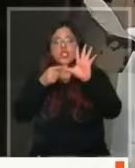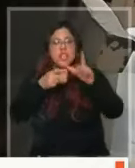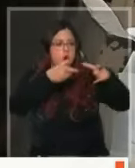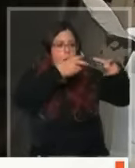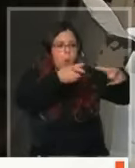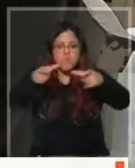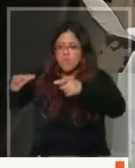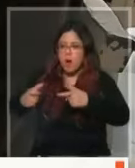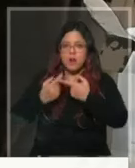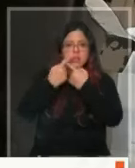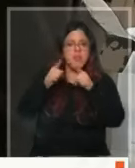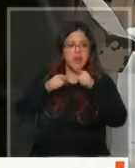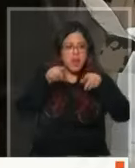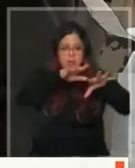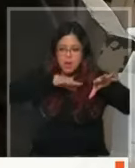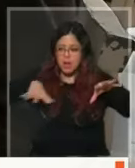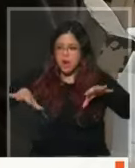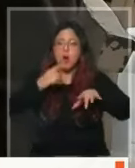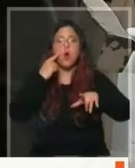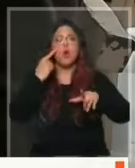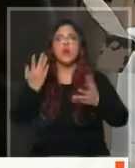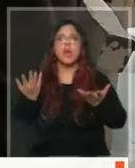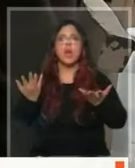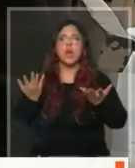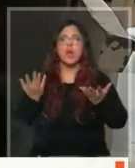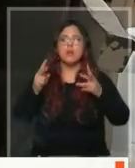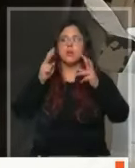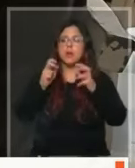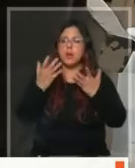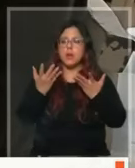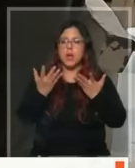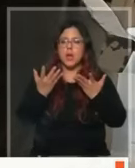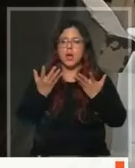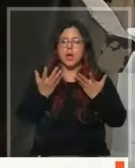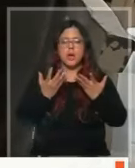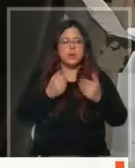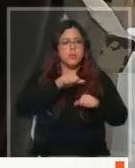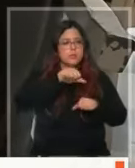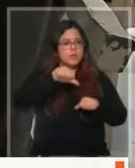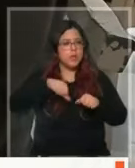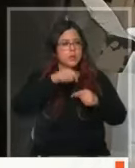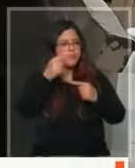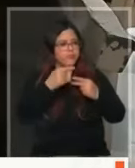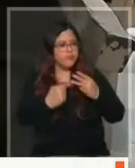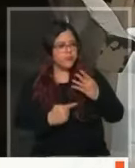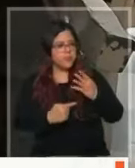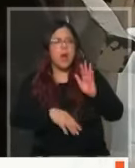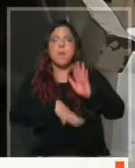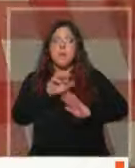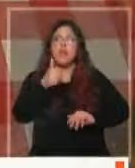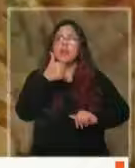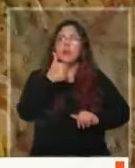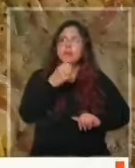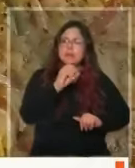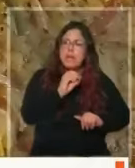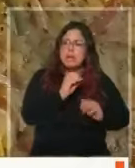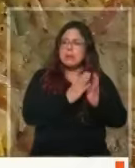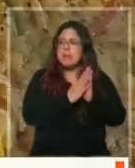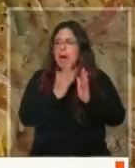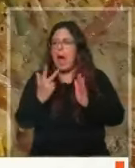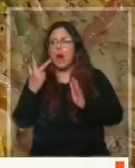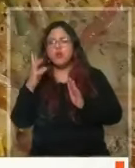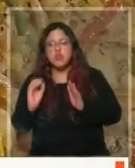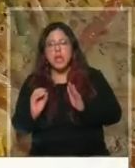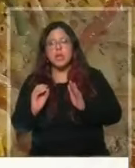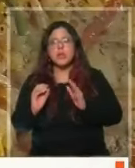yo te comentaba, tenemos más de, si sumamos las masas más la salsa, tenemos más de 70, 80 opciones posibles. Lo que ve aquí es la